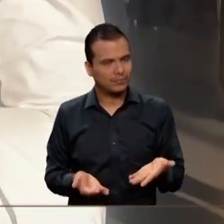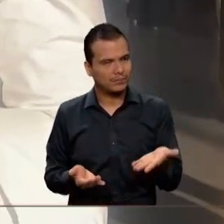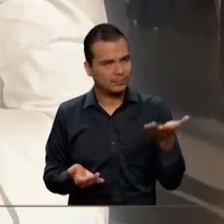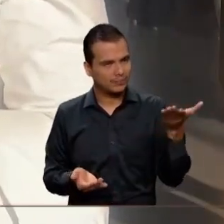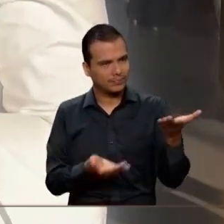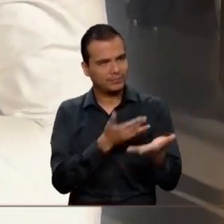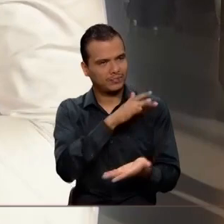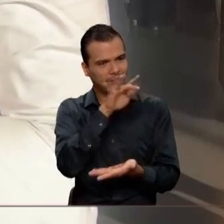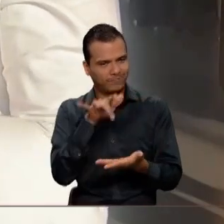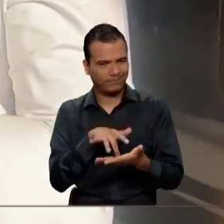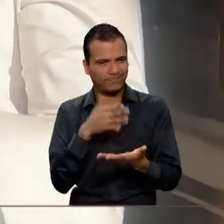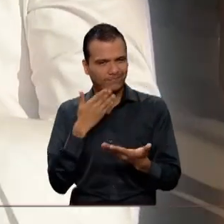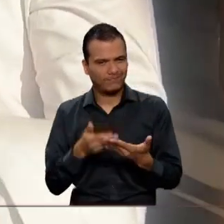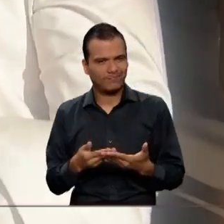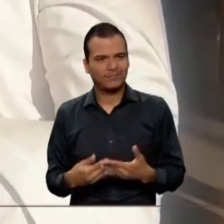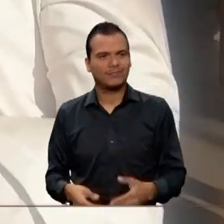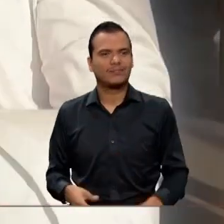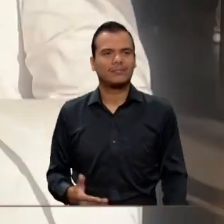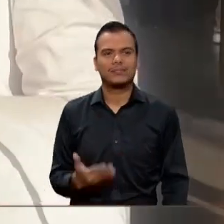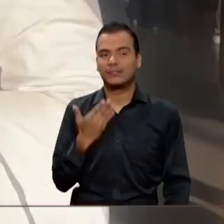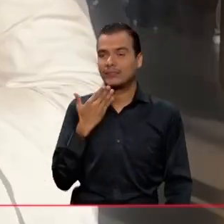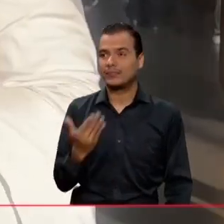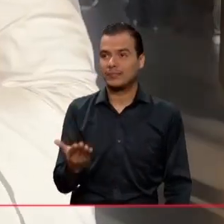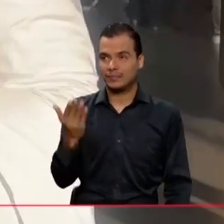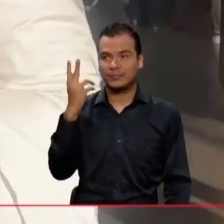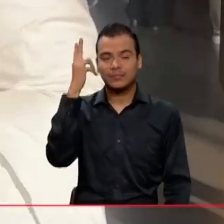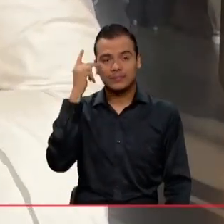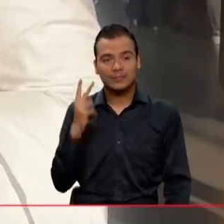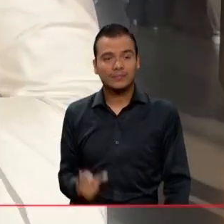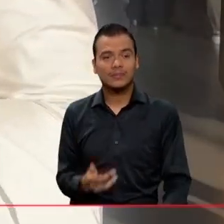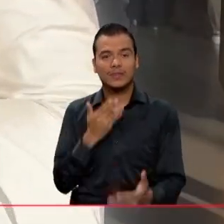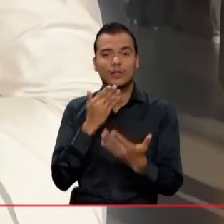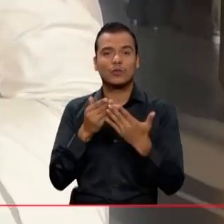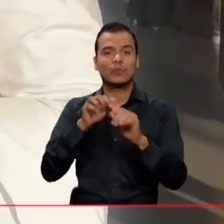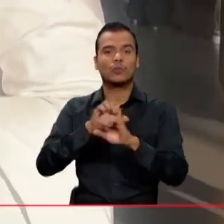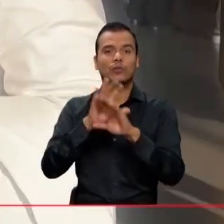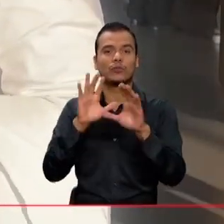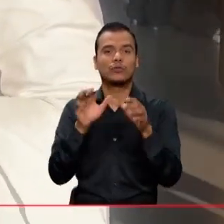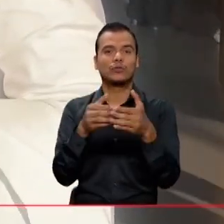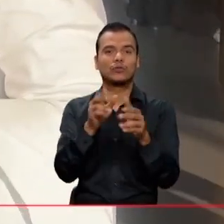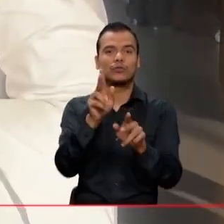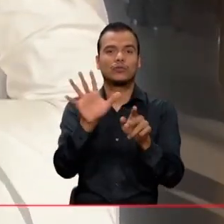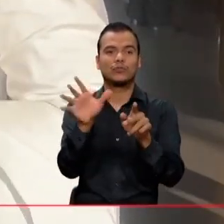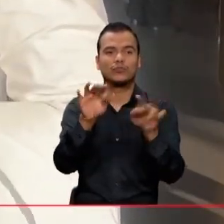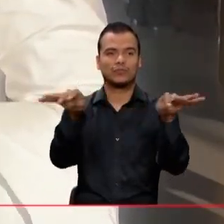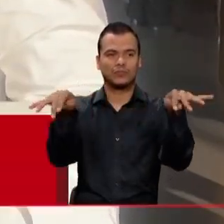gracias por acompañarnos en esta mañana. Karen, buenos días. Un saludo muy cordial a la audiencia de